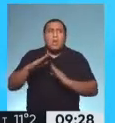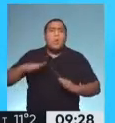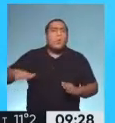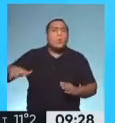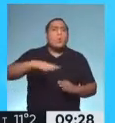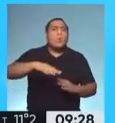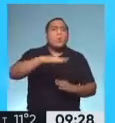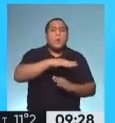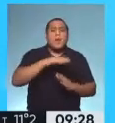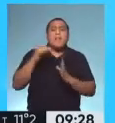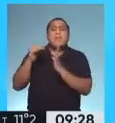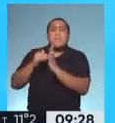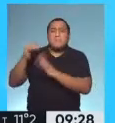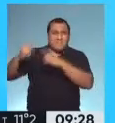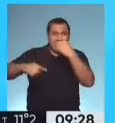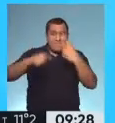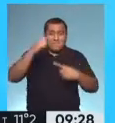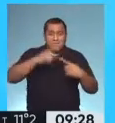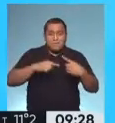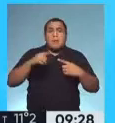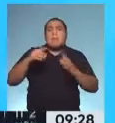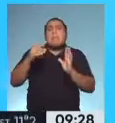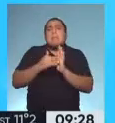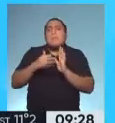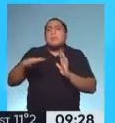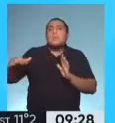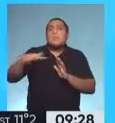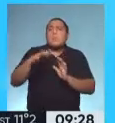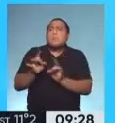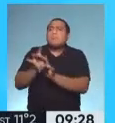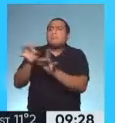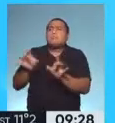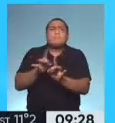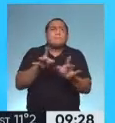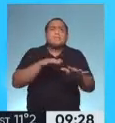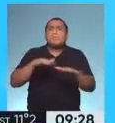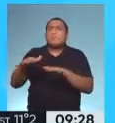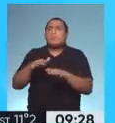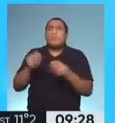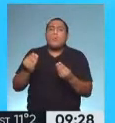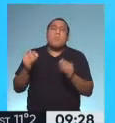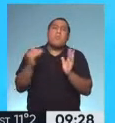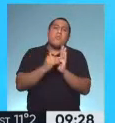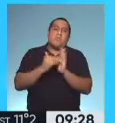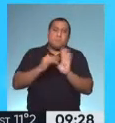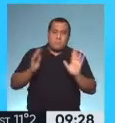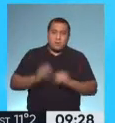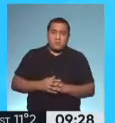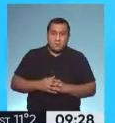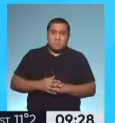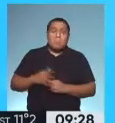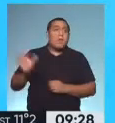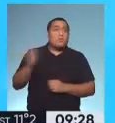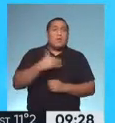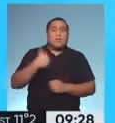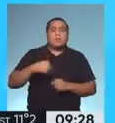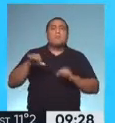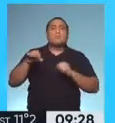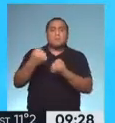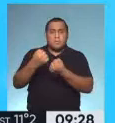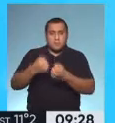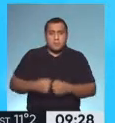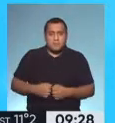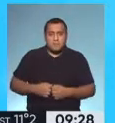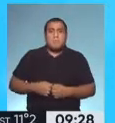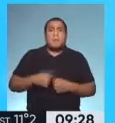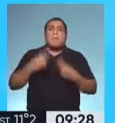focalizadas geográficamente de acuerdo a la situación epidemiológica de cada lugar para todo el país se suspenden